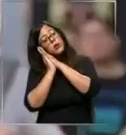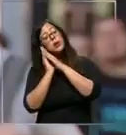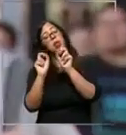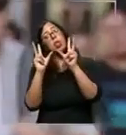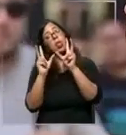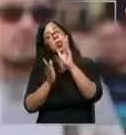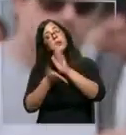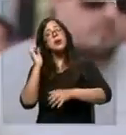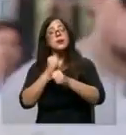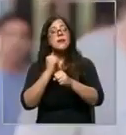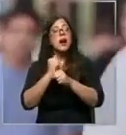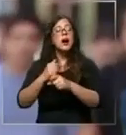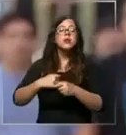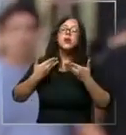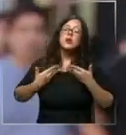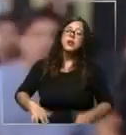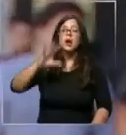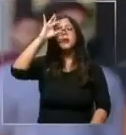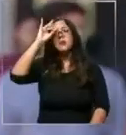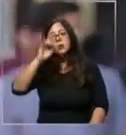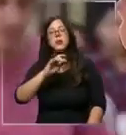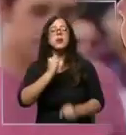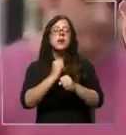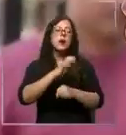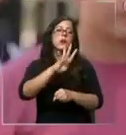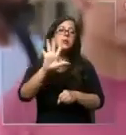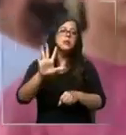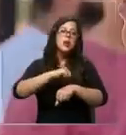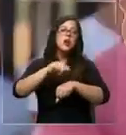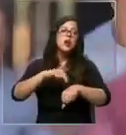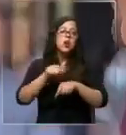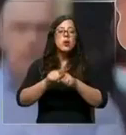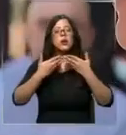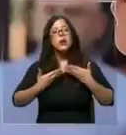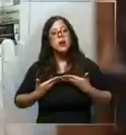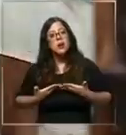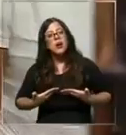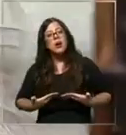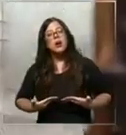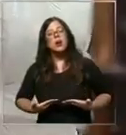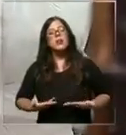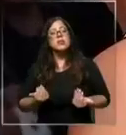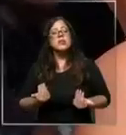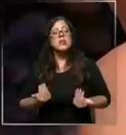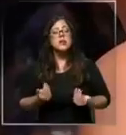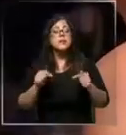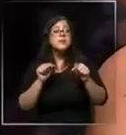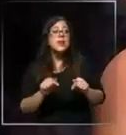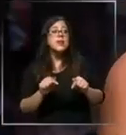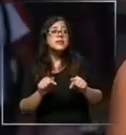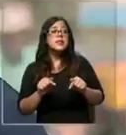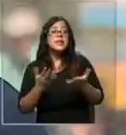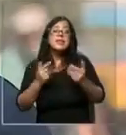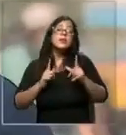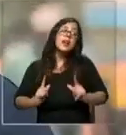más. Cansado, con dolor de cabeza, trabajo 45 horas, cuerpo necesita como que un break. Y así descansaría uno con